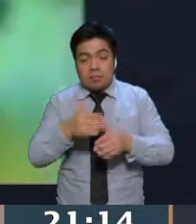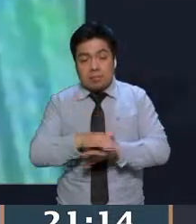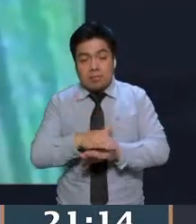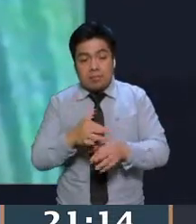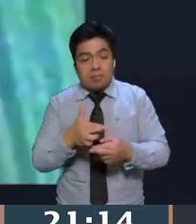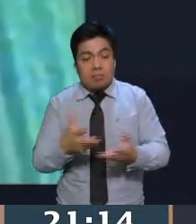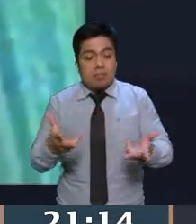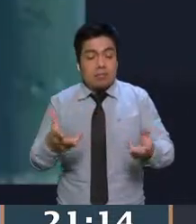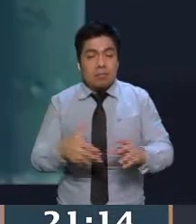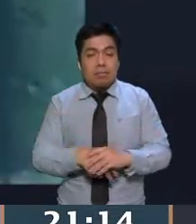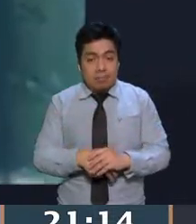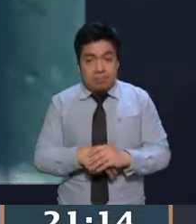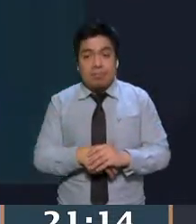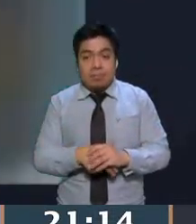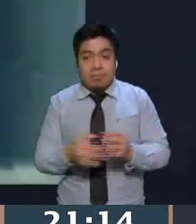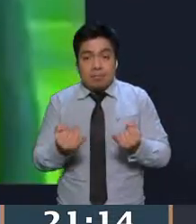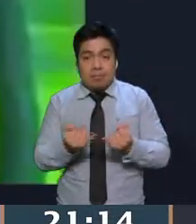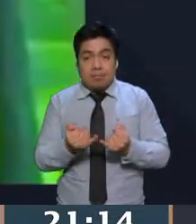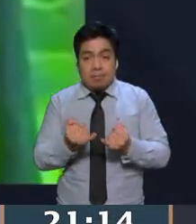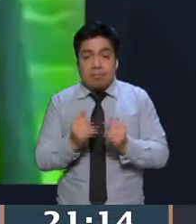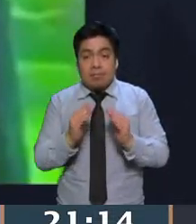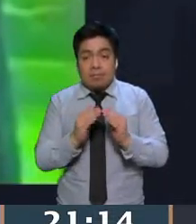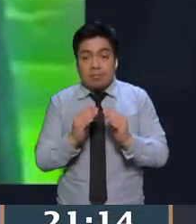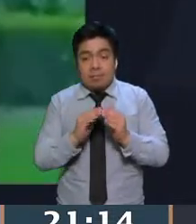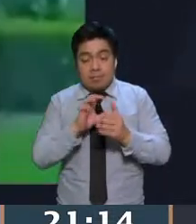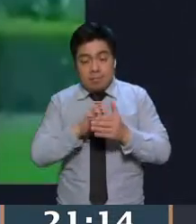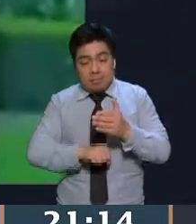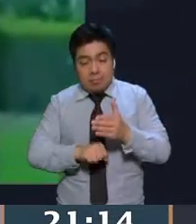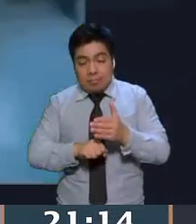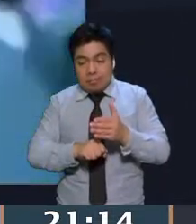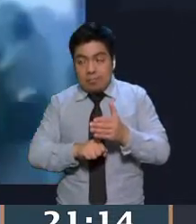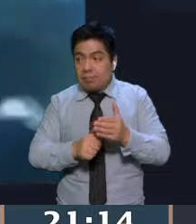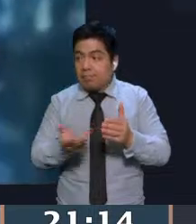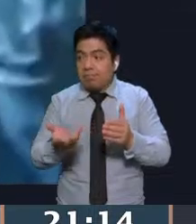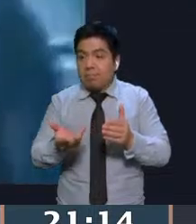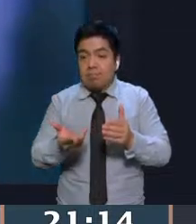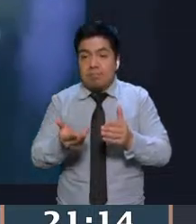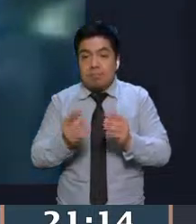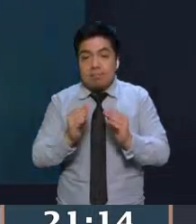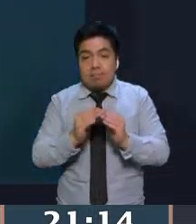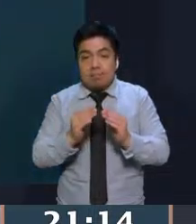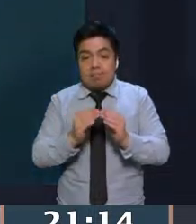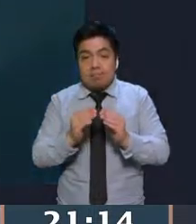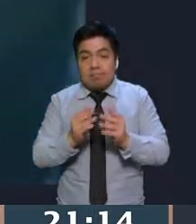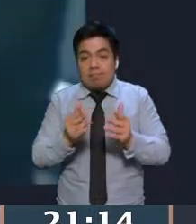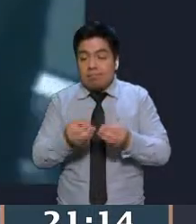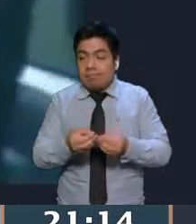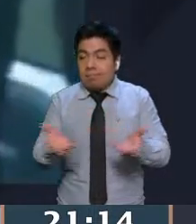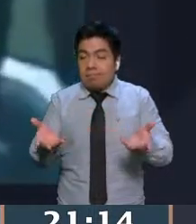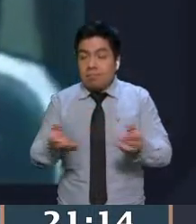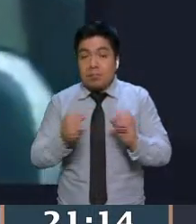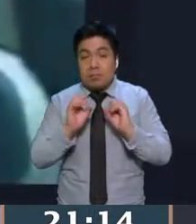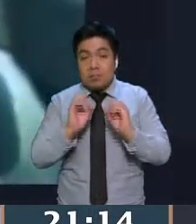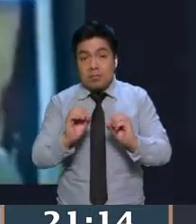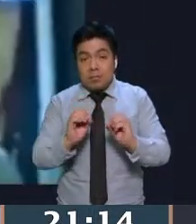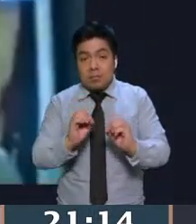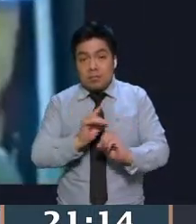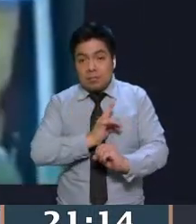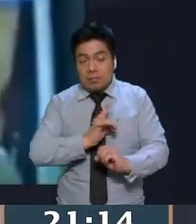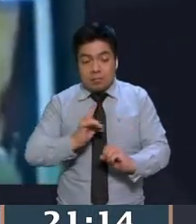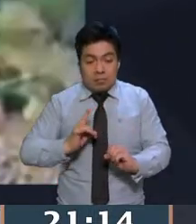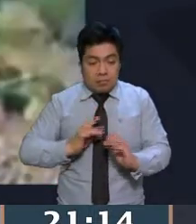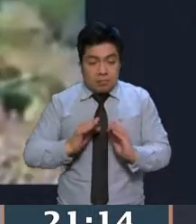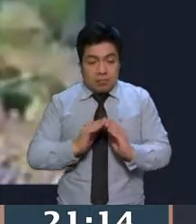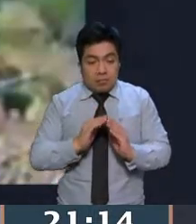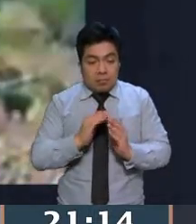quienes se encontraban pagando sus créditos hipotecarios perdieron su propiedad o vieron triplicado el monto a pagar por su